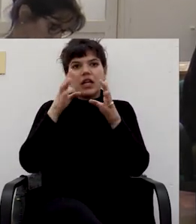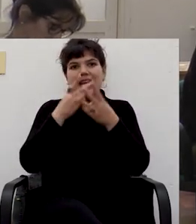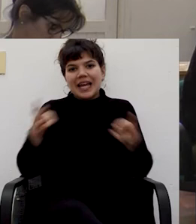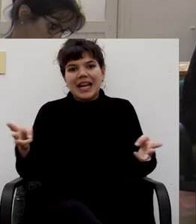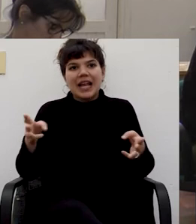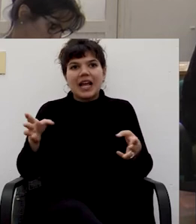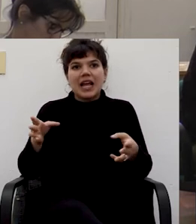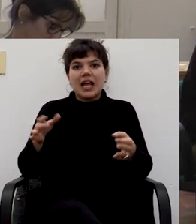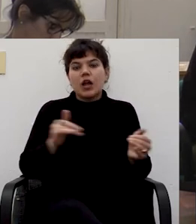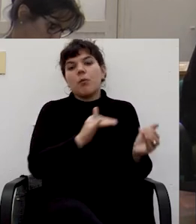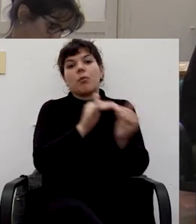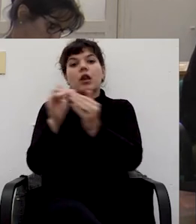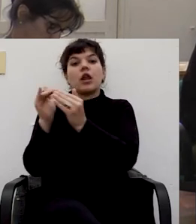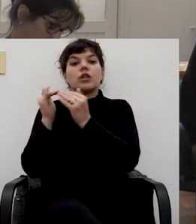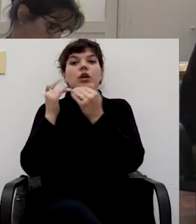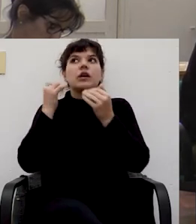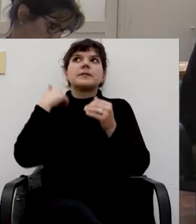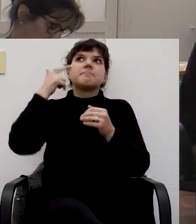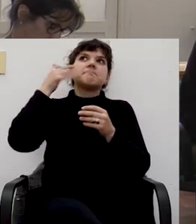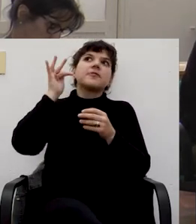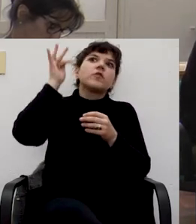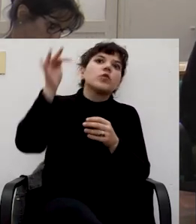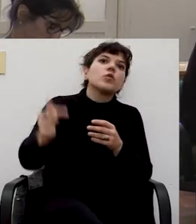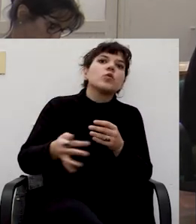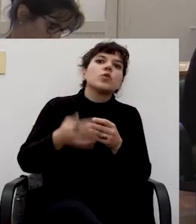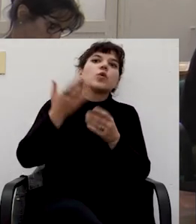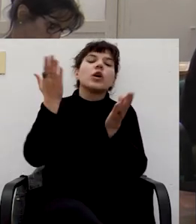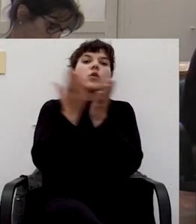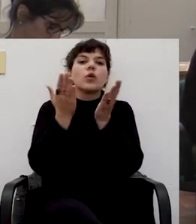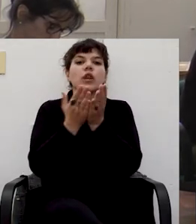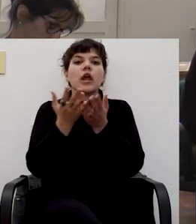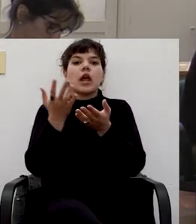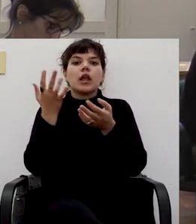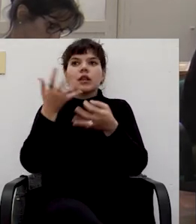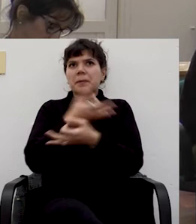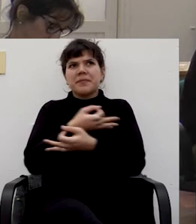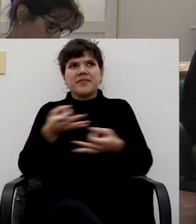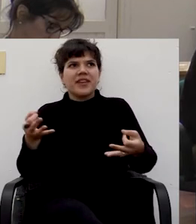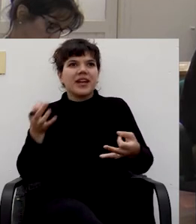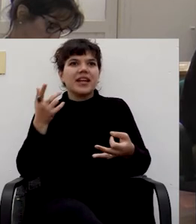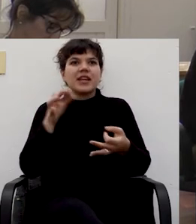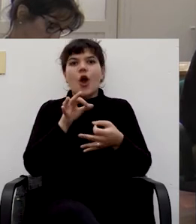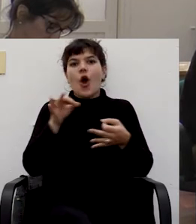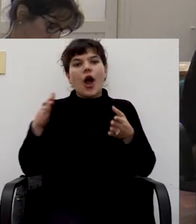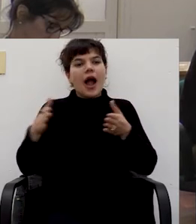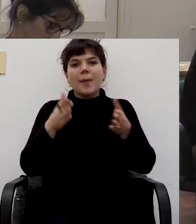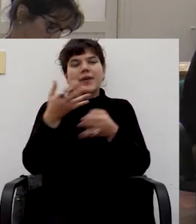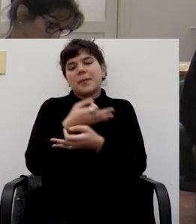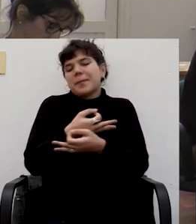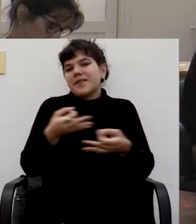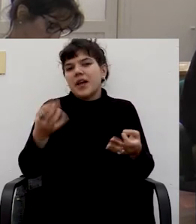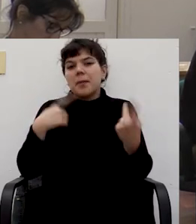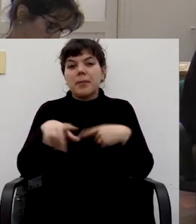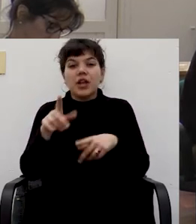y que se proyecta, se imagina un estudiante ideal y una trayectoria ideal, y en realidad las trayectorias